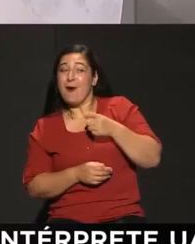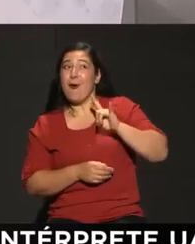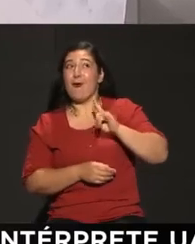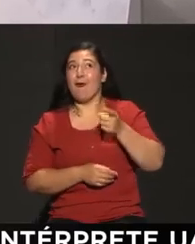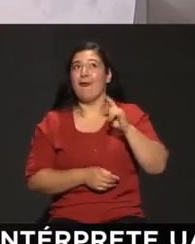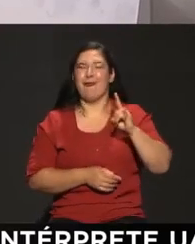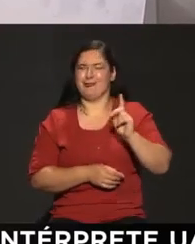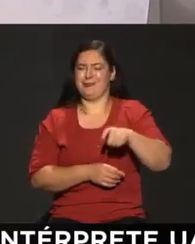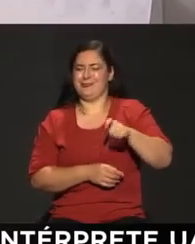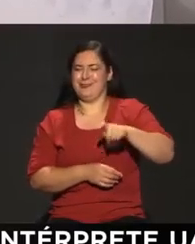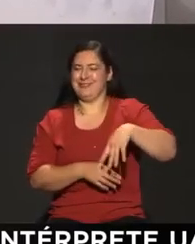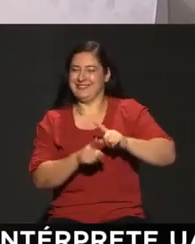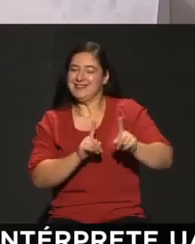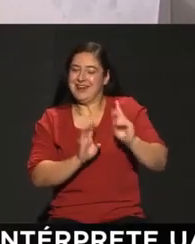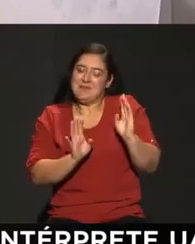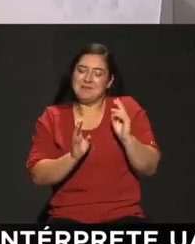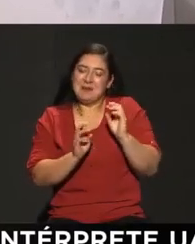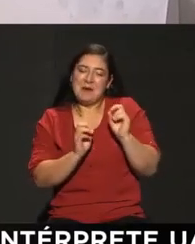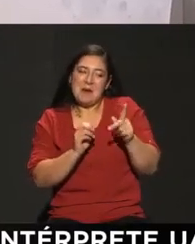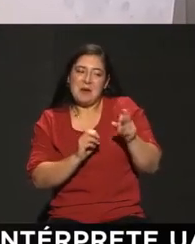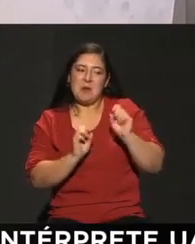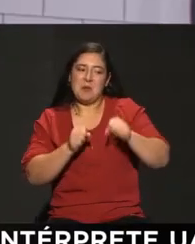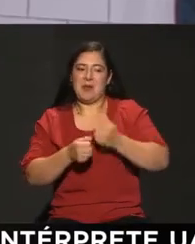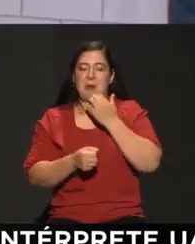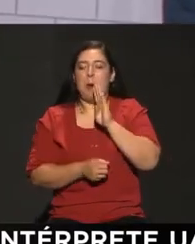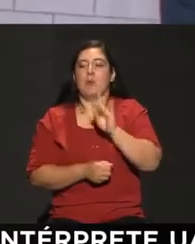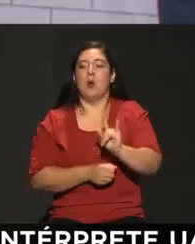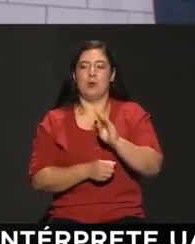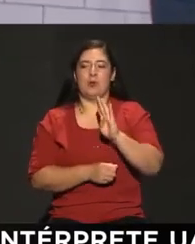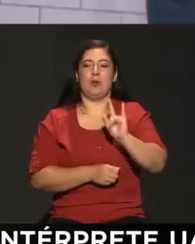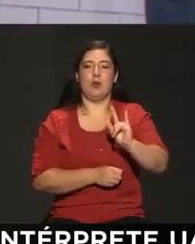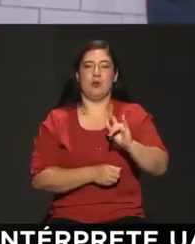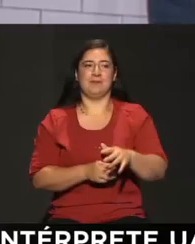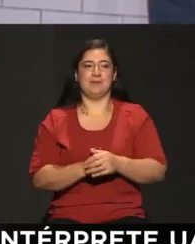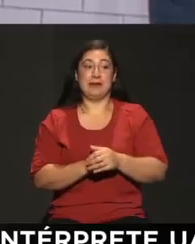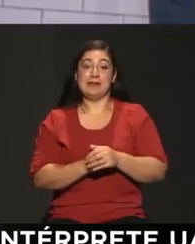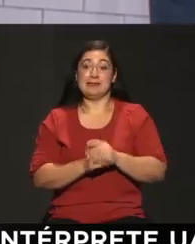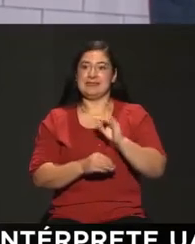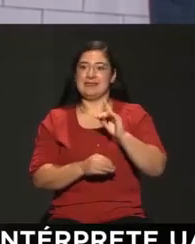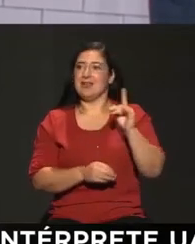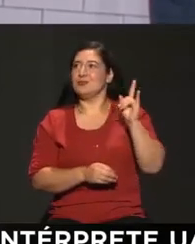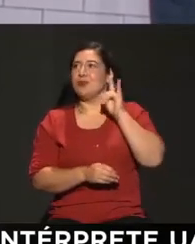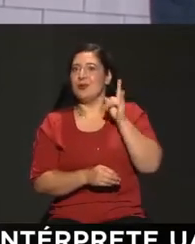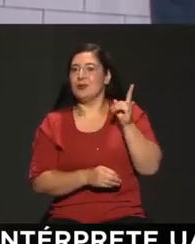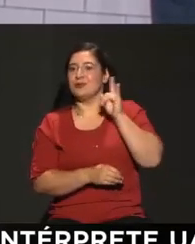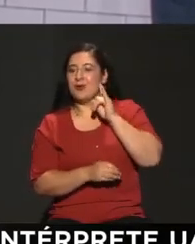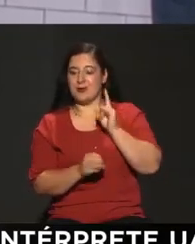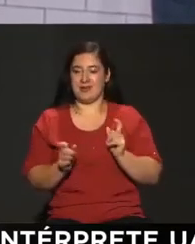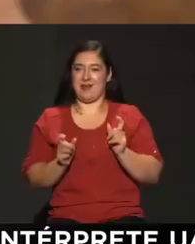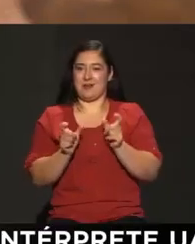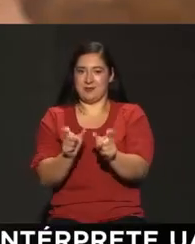puede ser el sonido, con el gu también. Entonces, ahorita juntamos ese sonido y ahorita sí